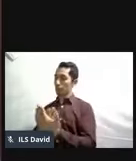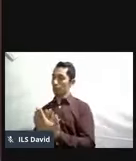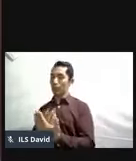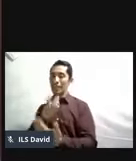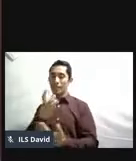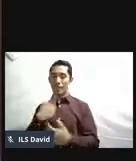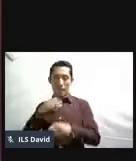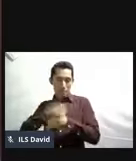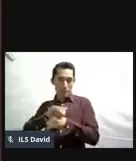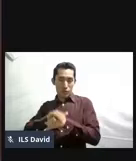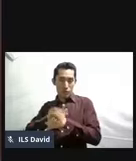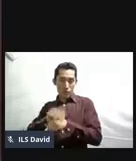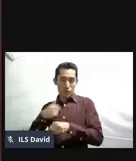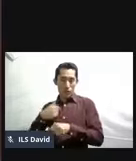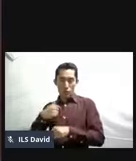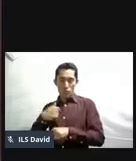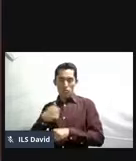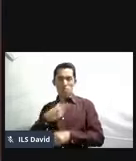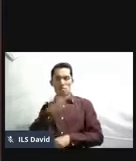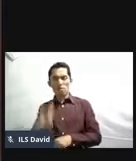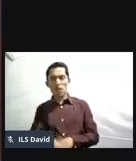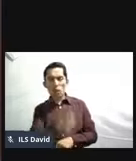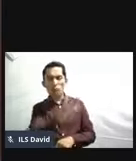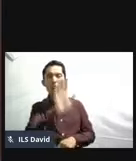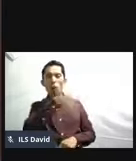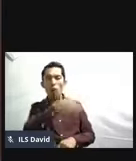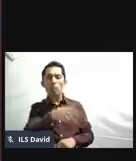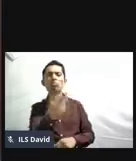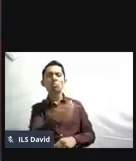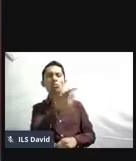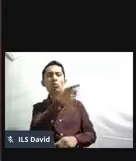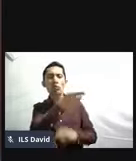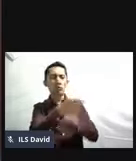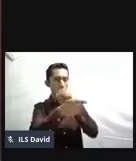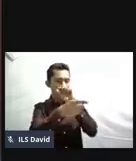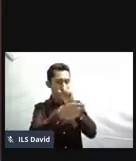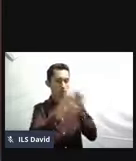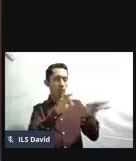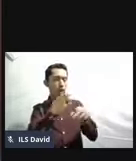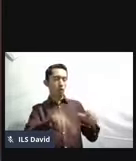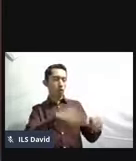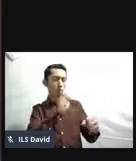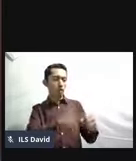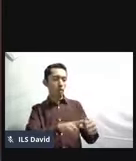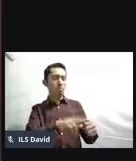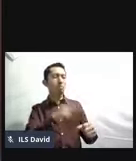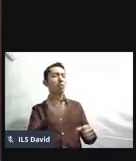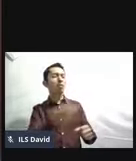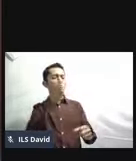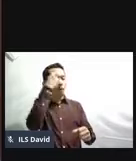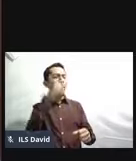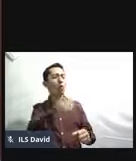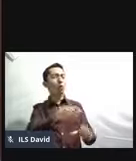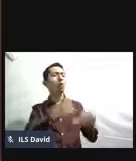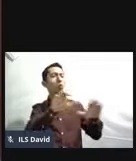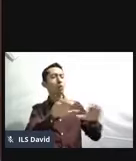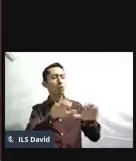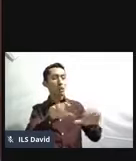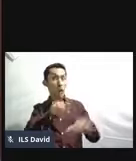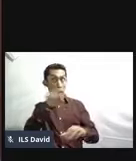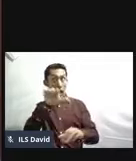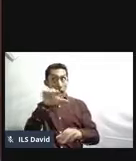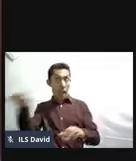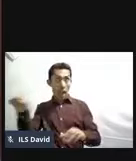hoy día. Entonces, ¿tú consideras que esto es para cuidarlos a ellos? Me decía, claro, pues así